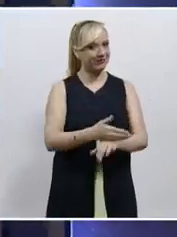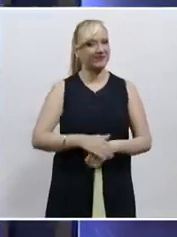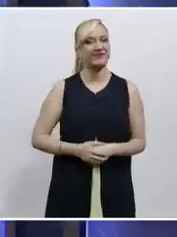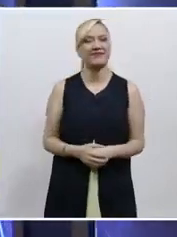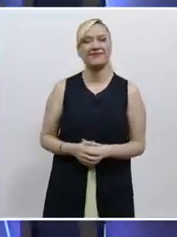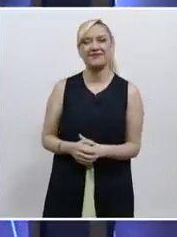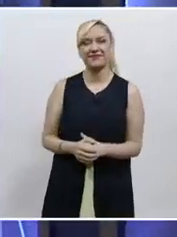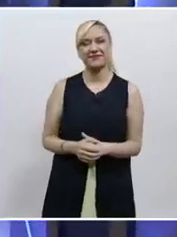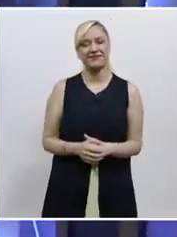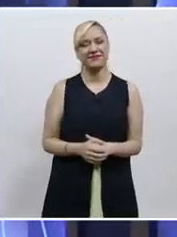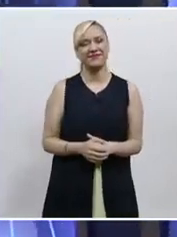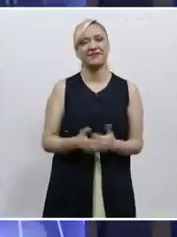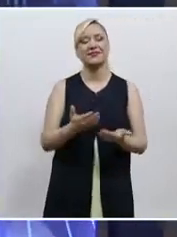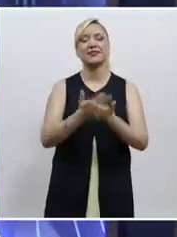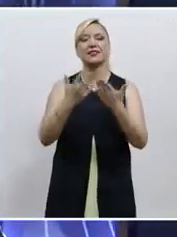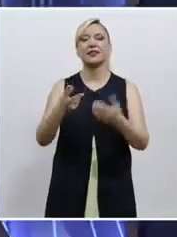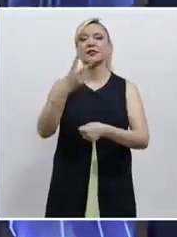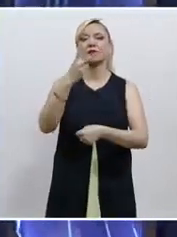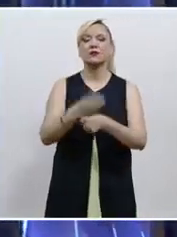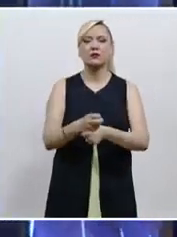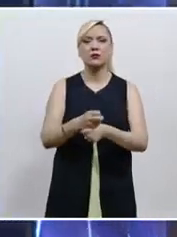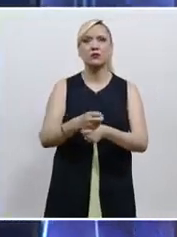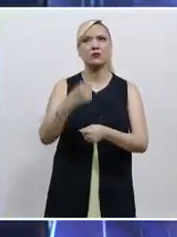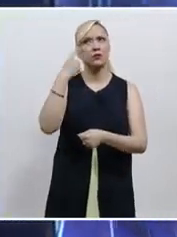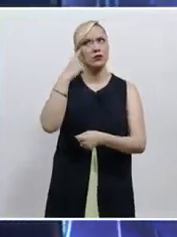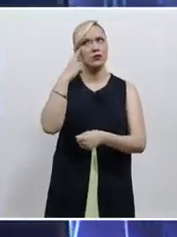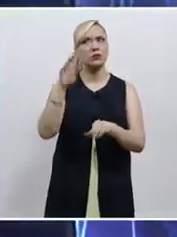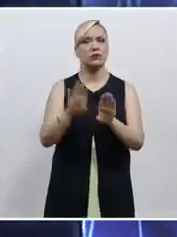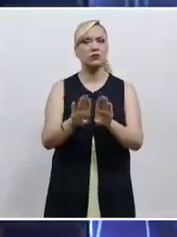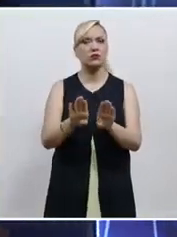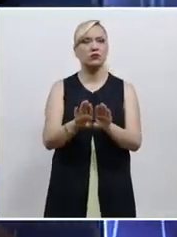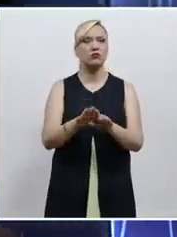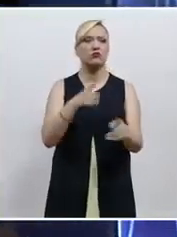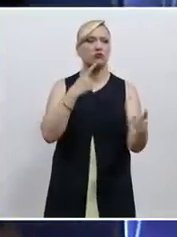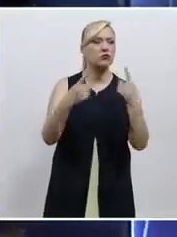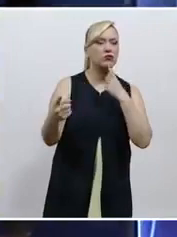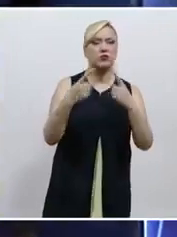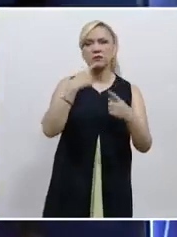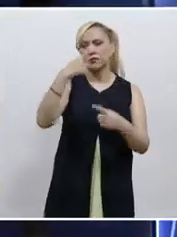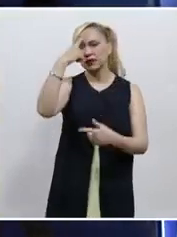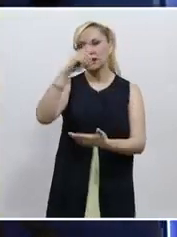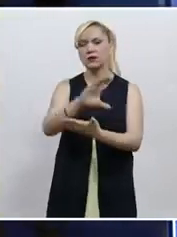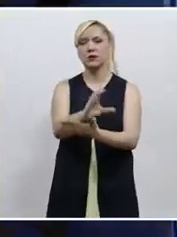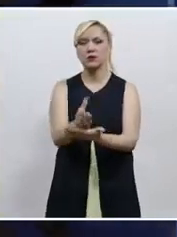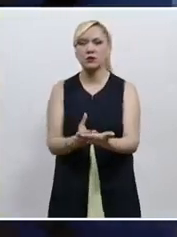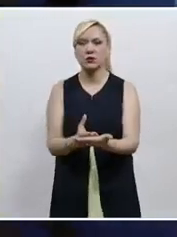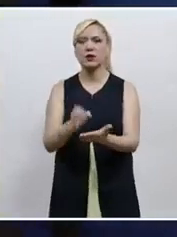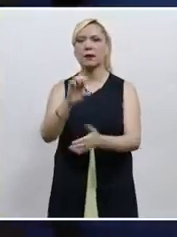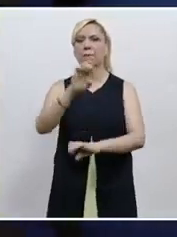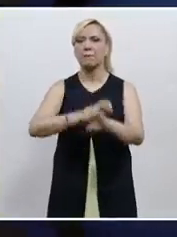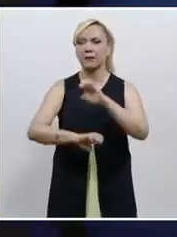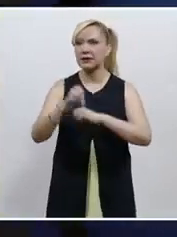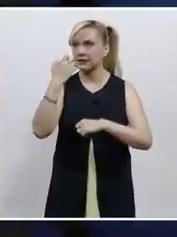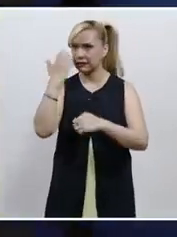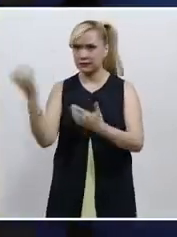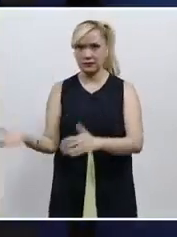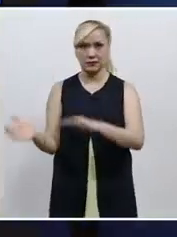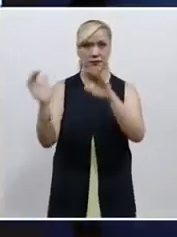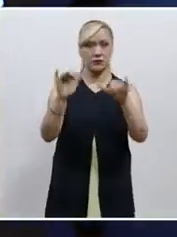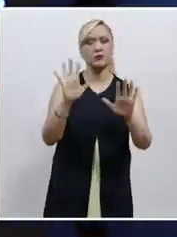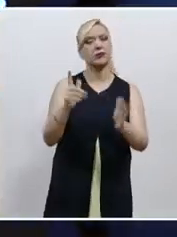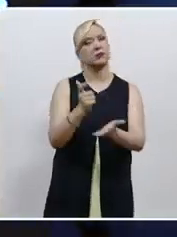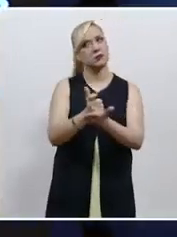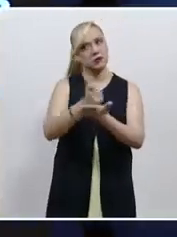Y como parte de la segunda jornada concursal, se abordaron algunas propuestas que podrían mejorar los procedimientos para que las empresas paguen